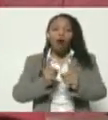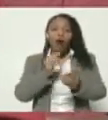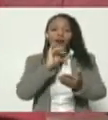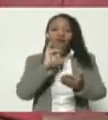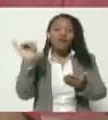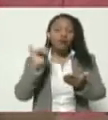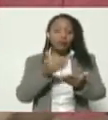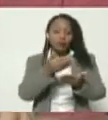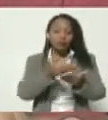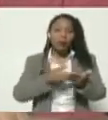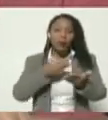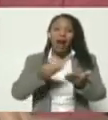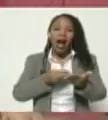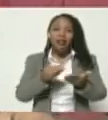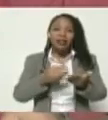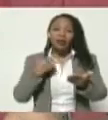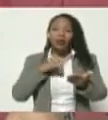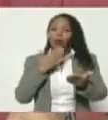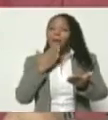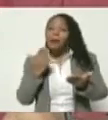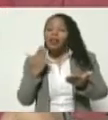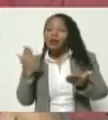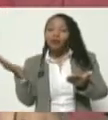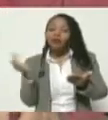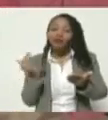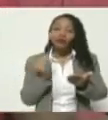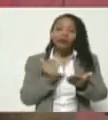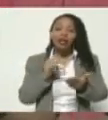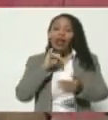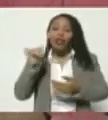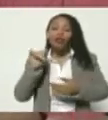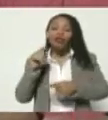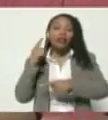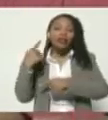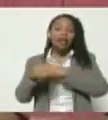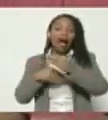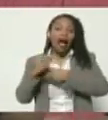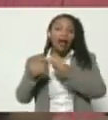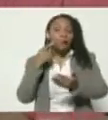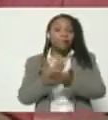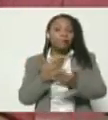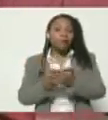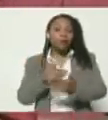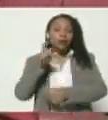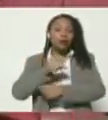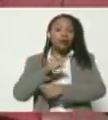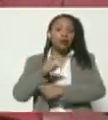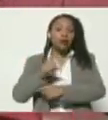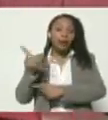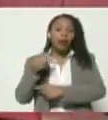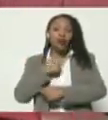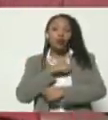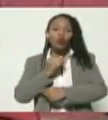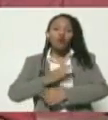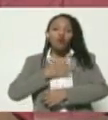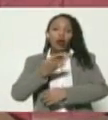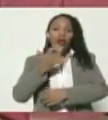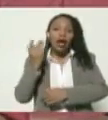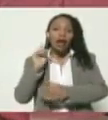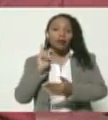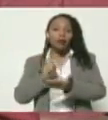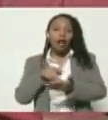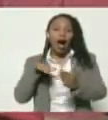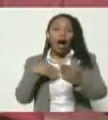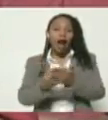para procesarla. Hemos pedido pues que las denuncias tengan el sustento necesario para nosotros poder llegar